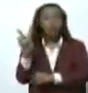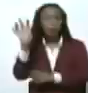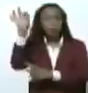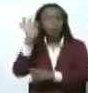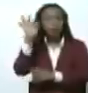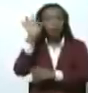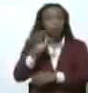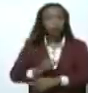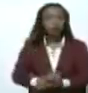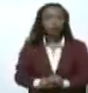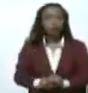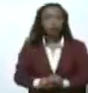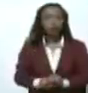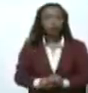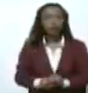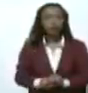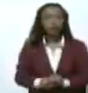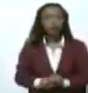36.32%.